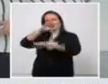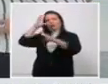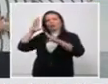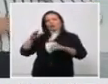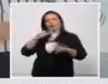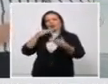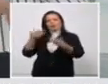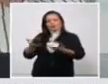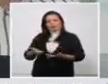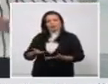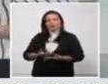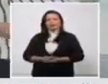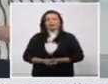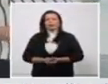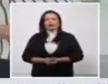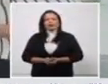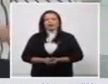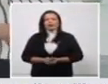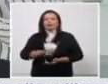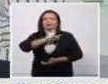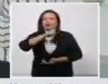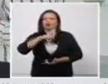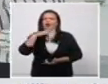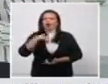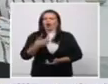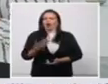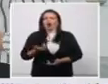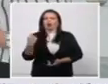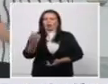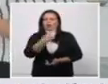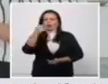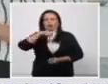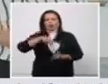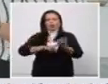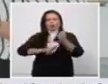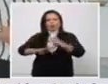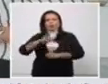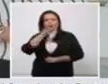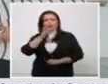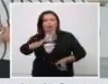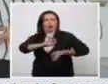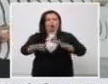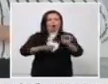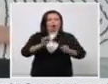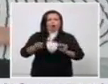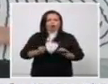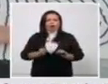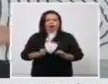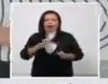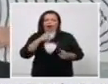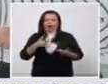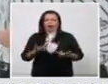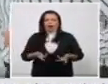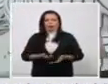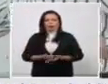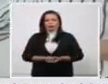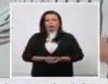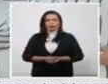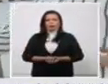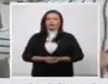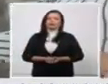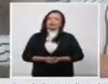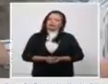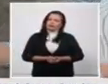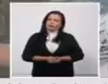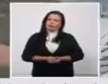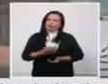escuchan. Doctor, ¿cómo lo hemos logrado los tuneros? ¿Qué estrategias de control epidemiológico se han implementado? Creo, Natacha, que lo fundamental, lo